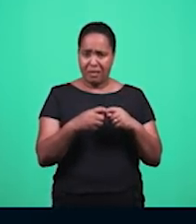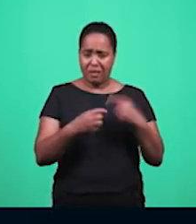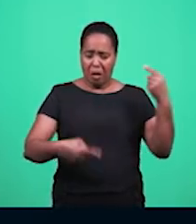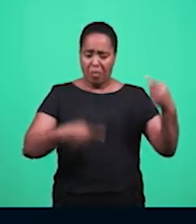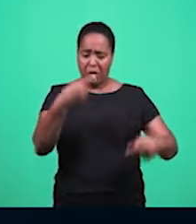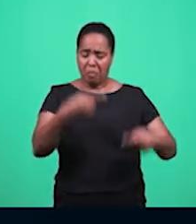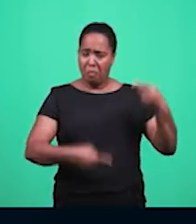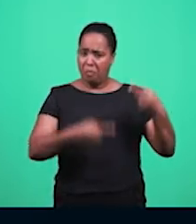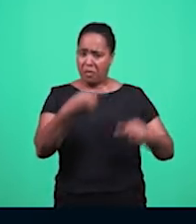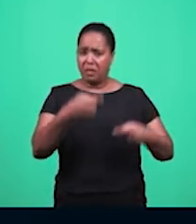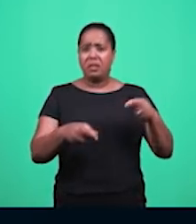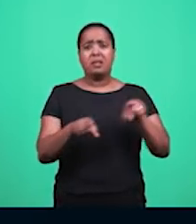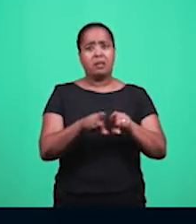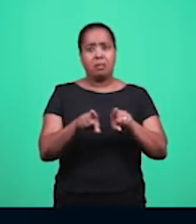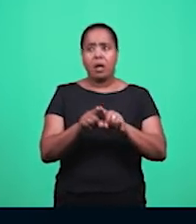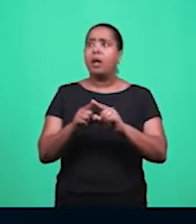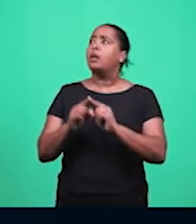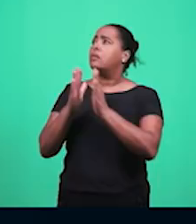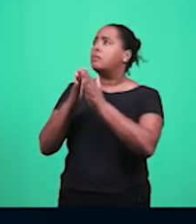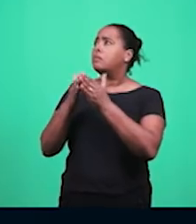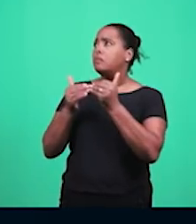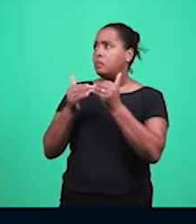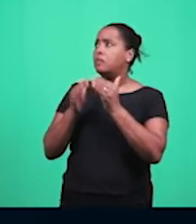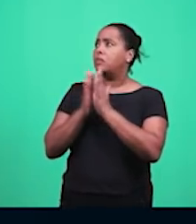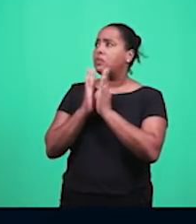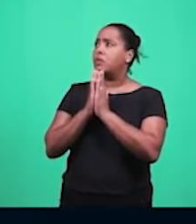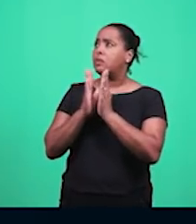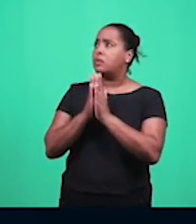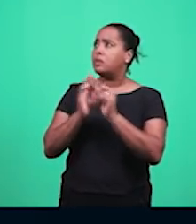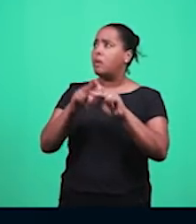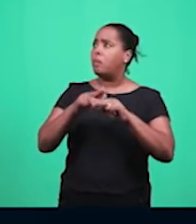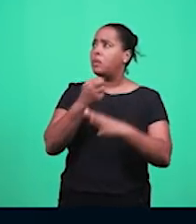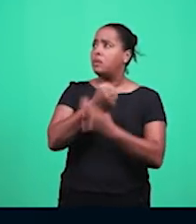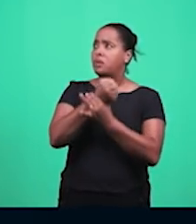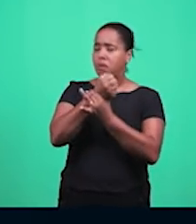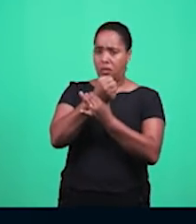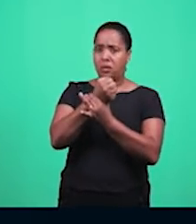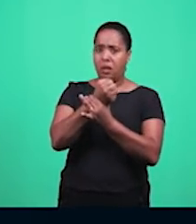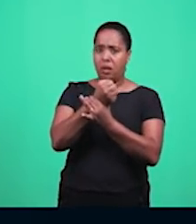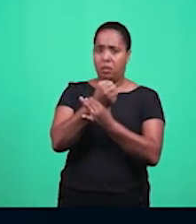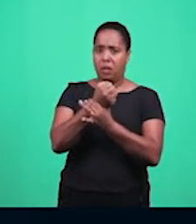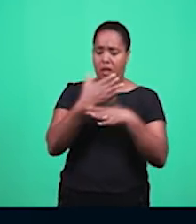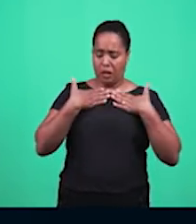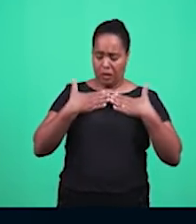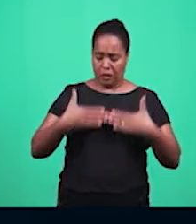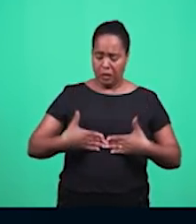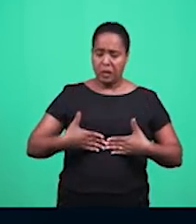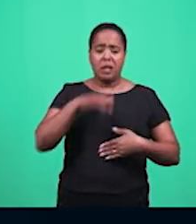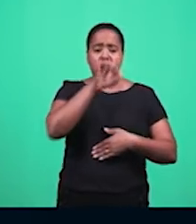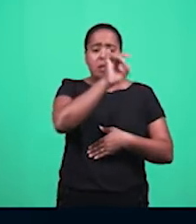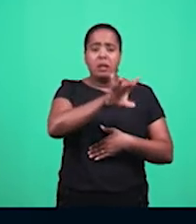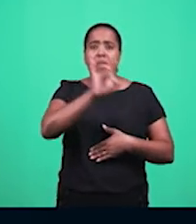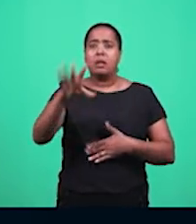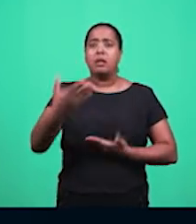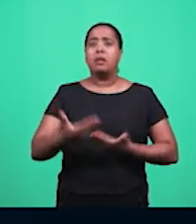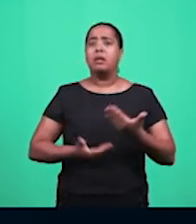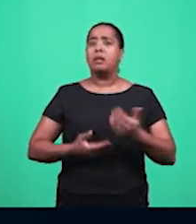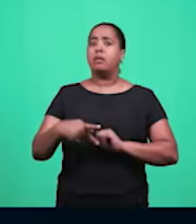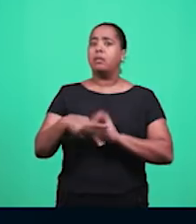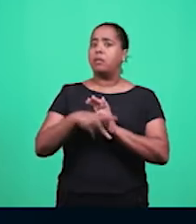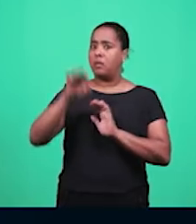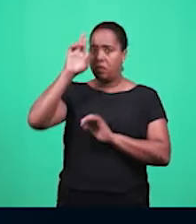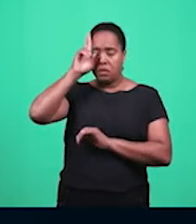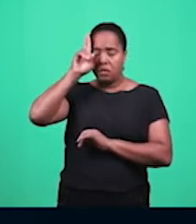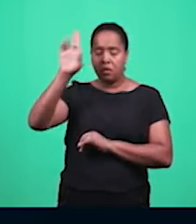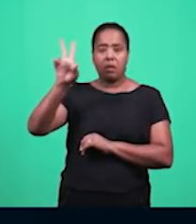oramos también en favor de la seguridad que tú puedas estar preservando principalmente a cada